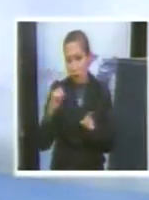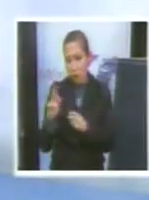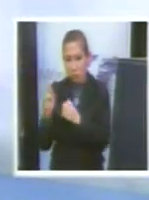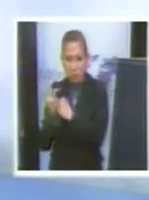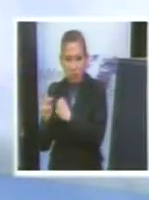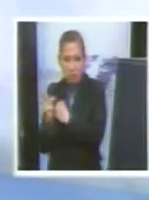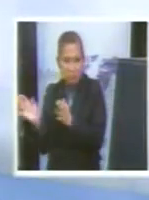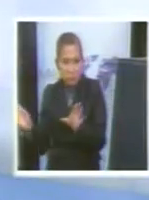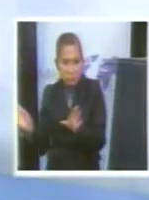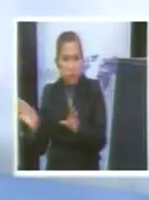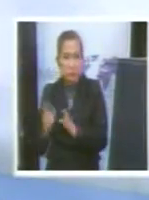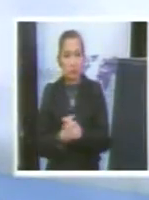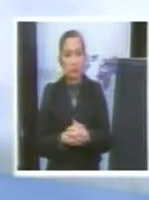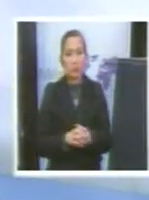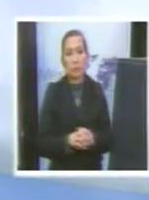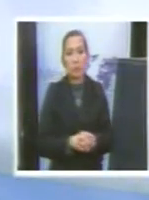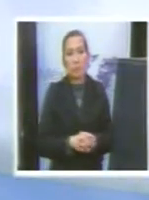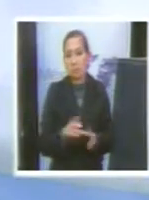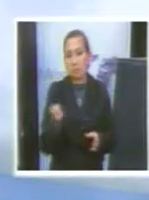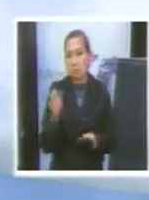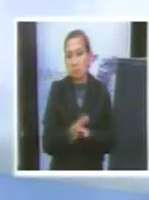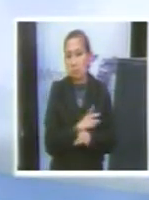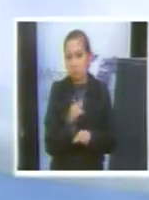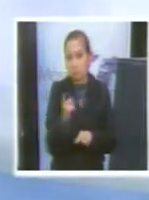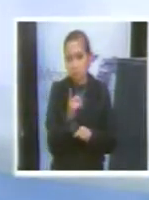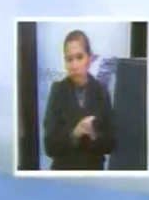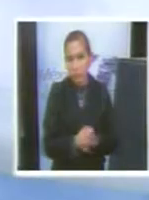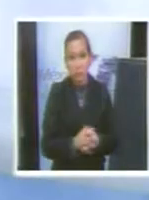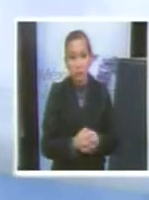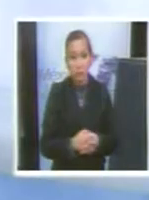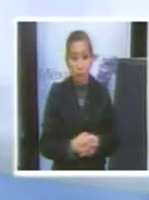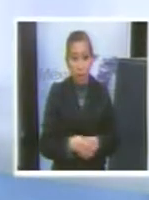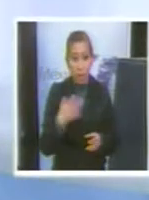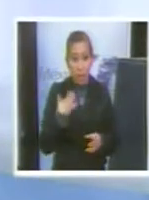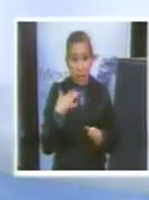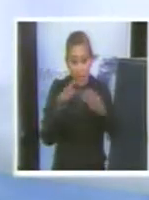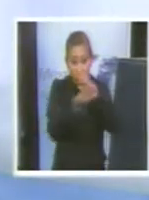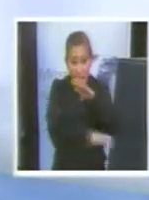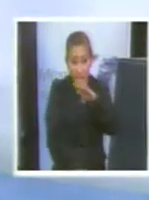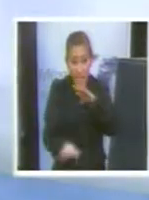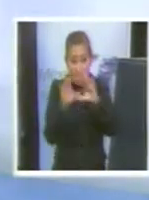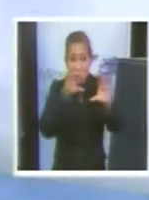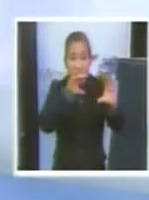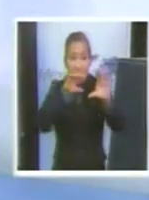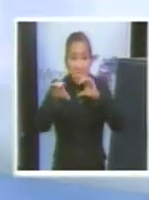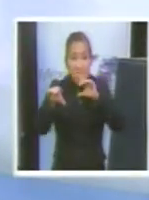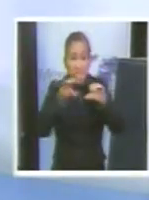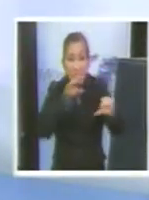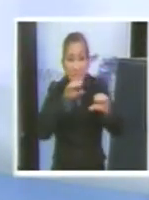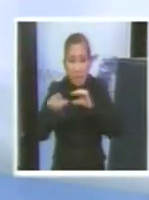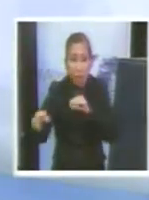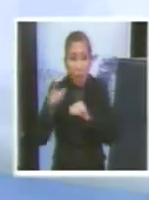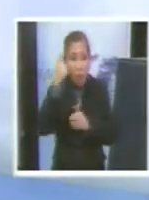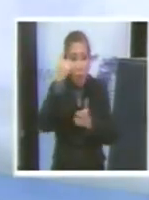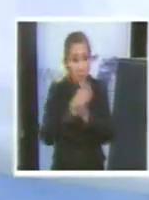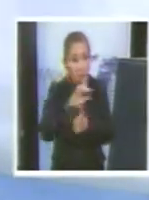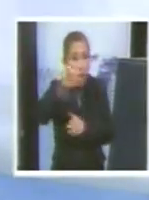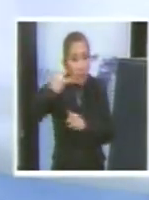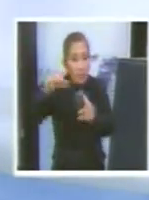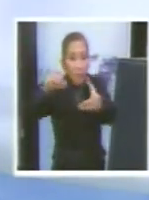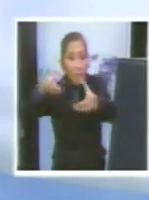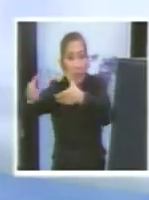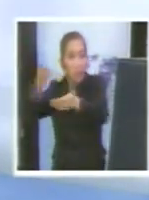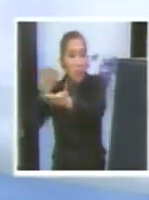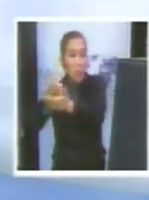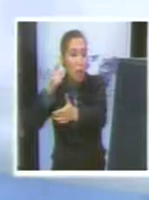del mundo. Es decir, nuestros pilares de comunicación no solo incluyen el comercio y